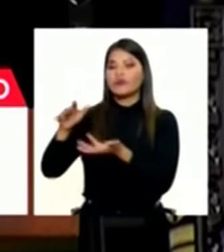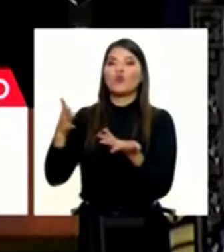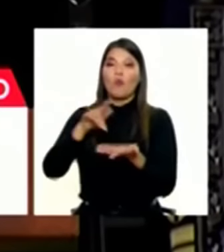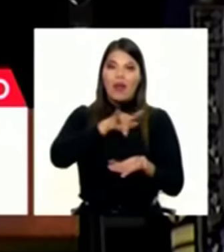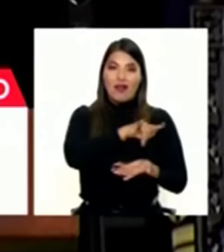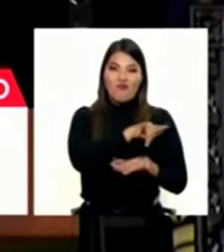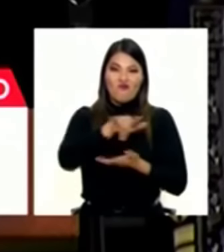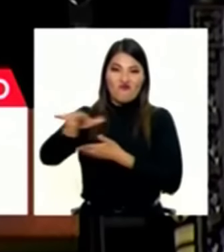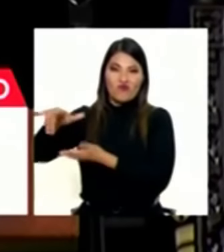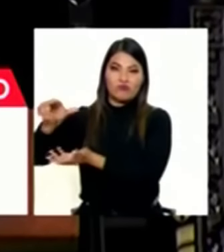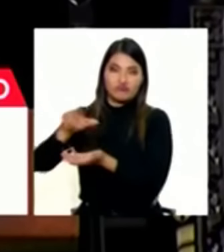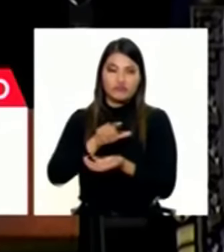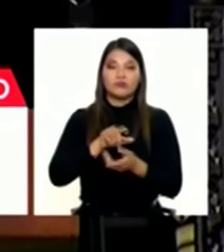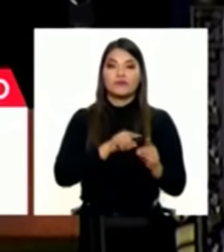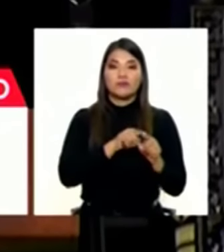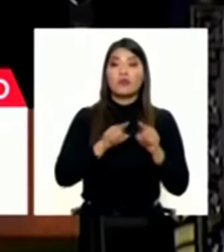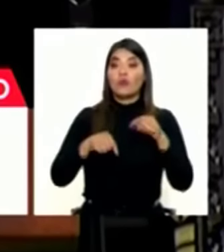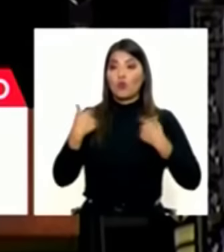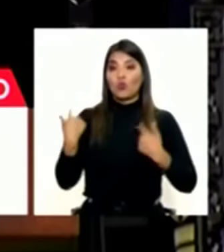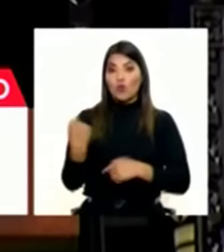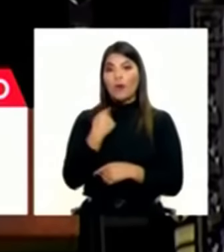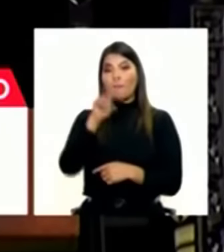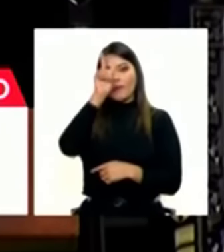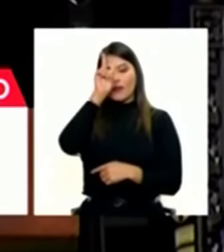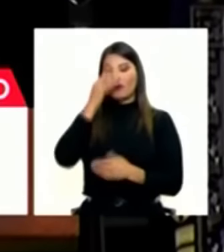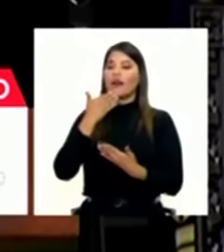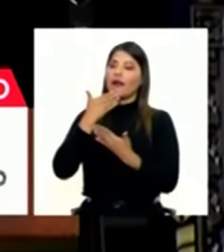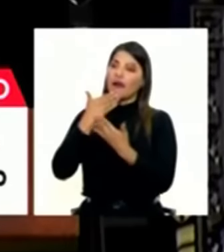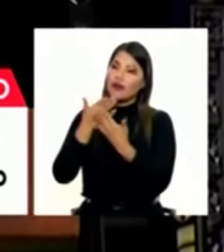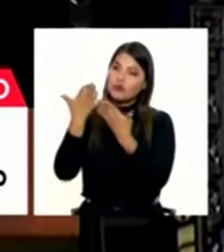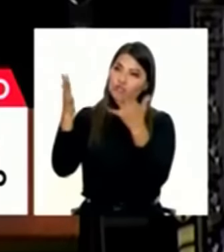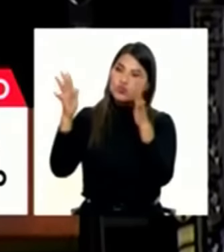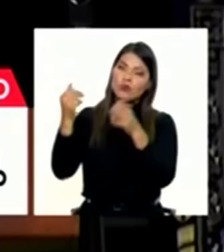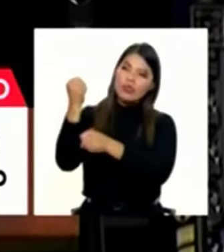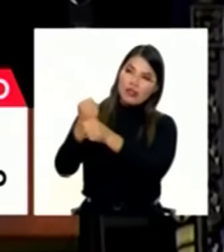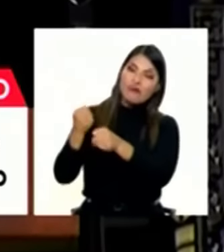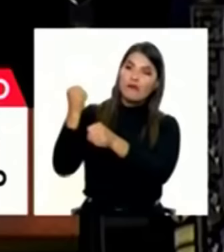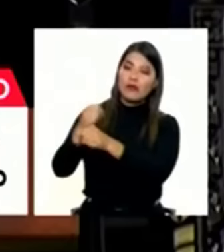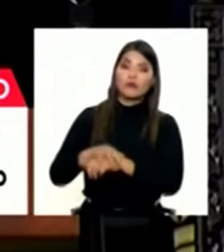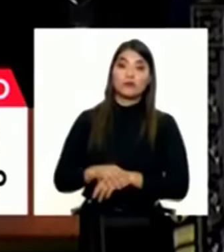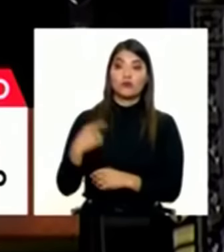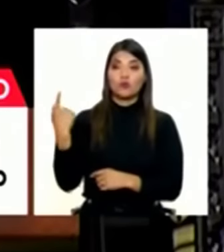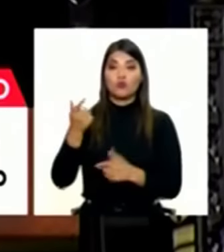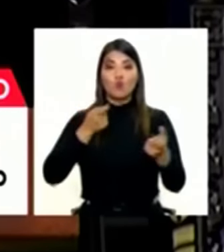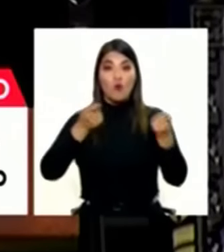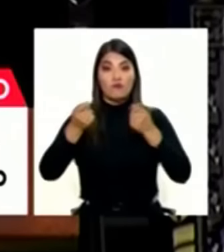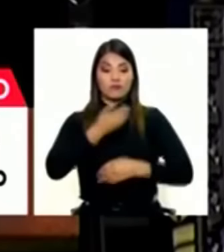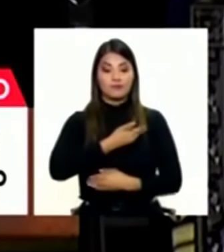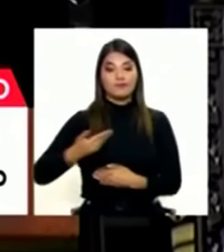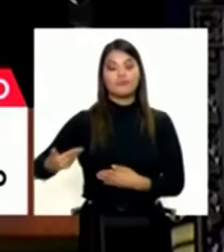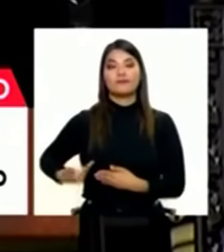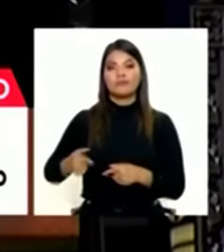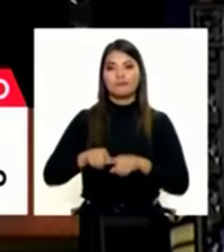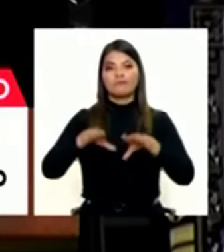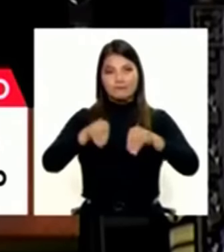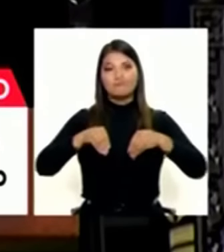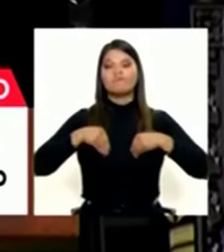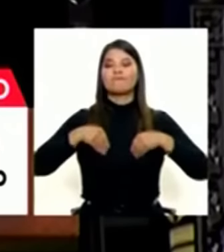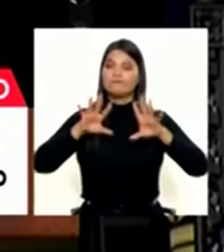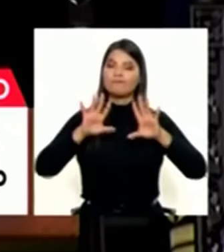los peruanos estamos permanentemente agradecidos por su labor. Nuestro gobierno respalda